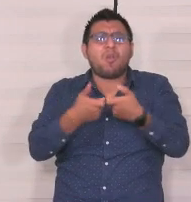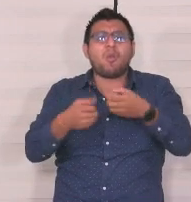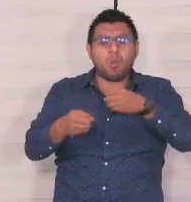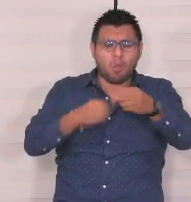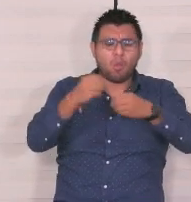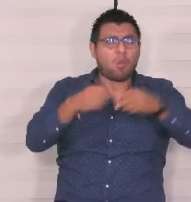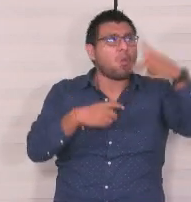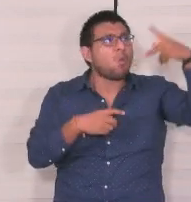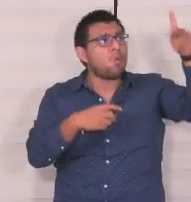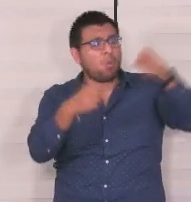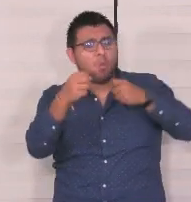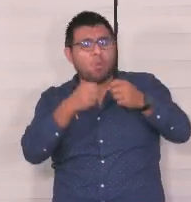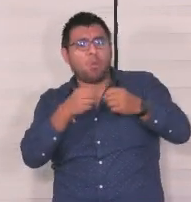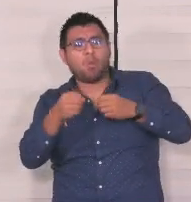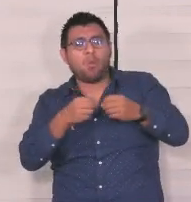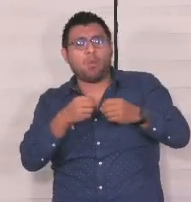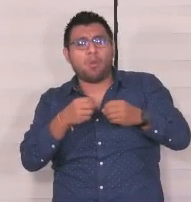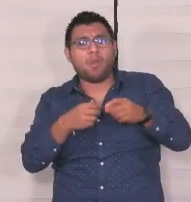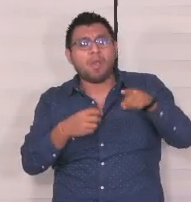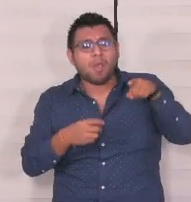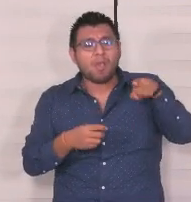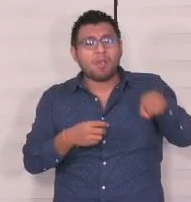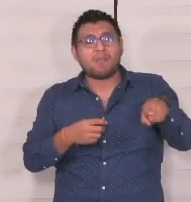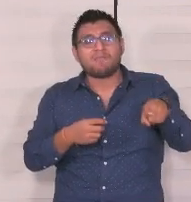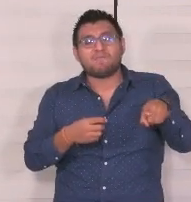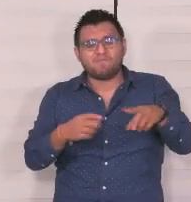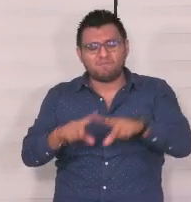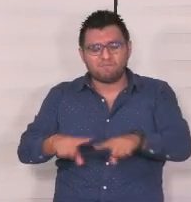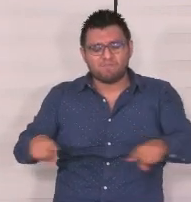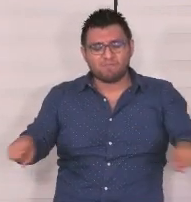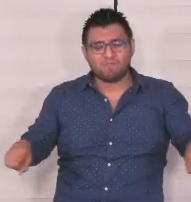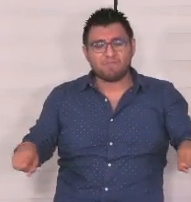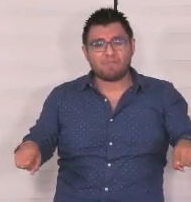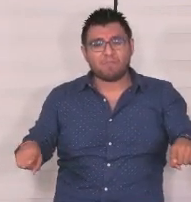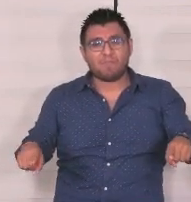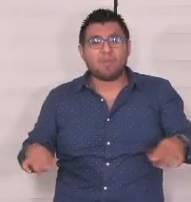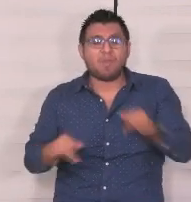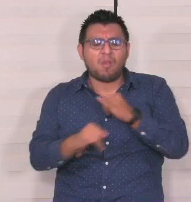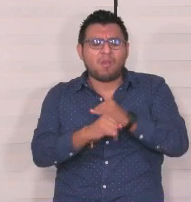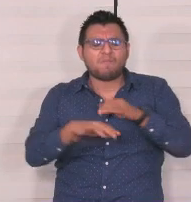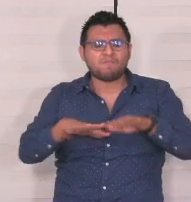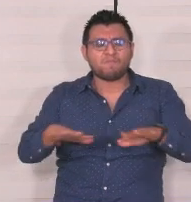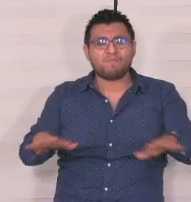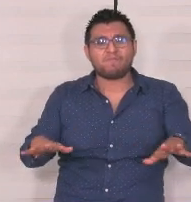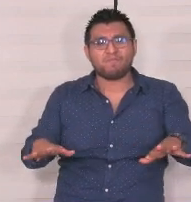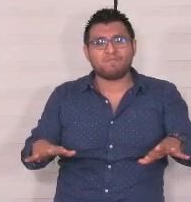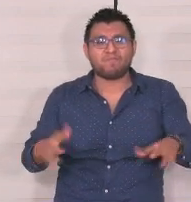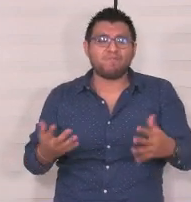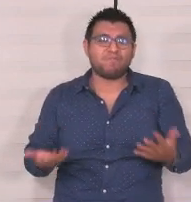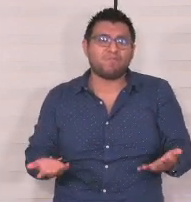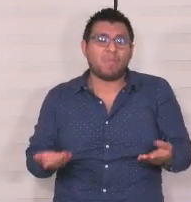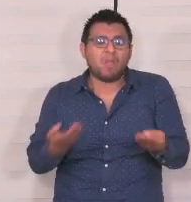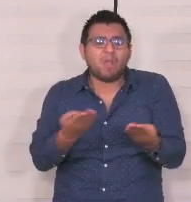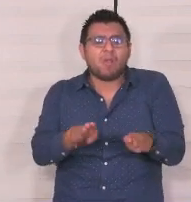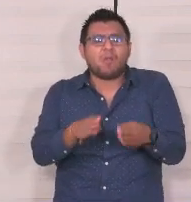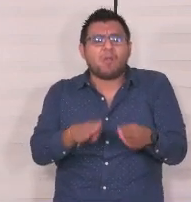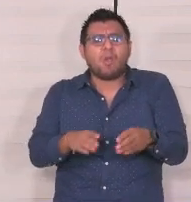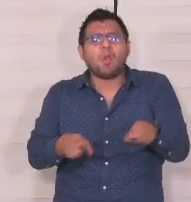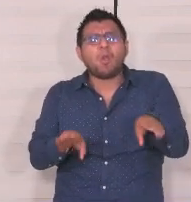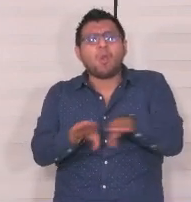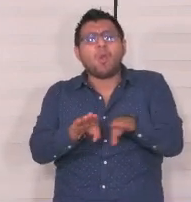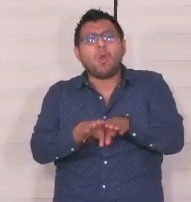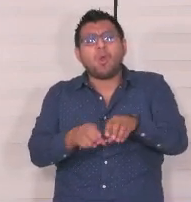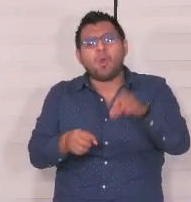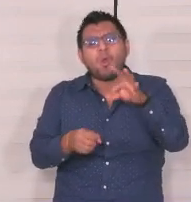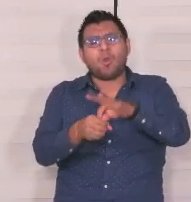de Él. Ahí al pie de la pantalla encuentran ustedes la dirección y la manera de poder